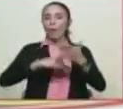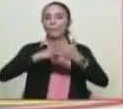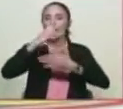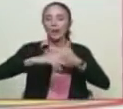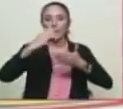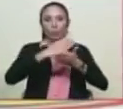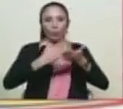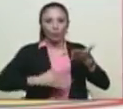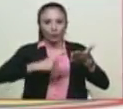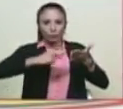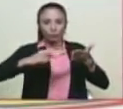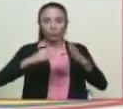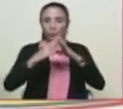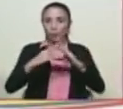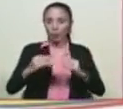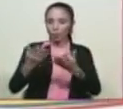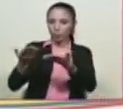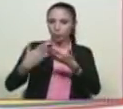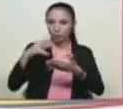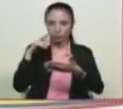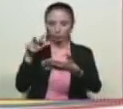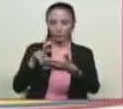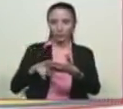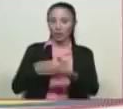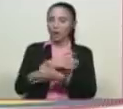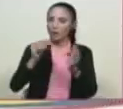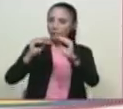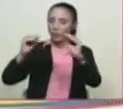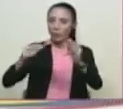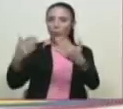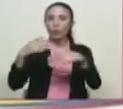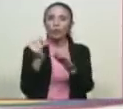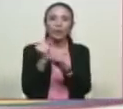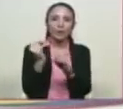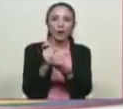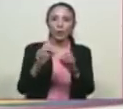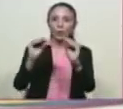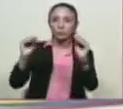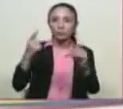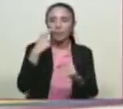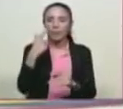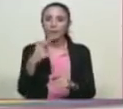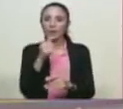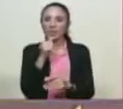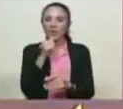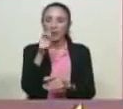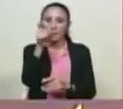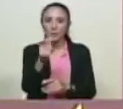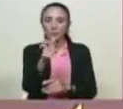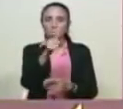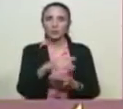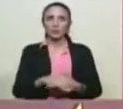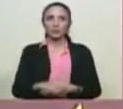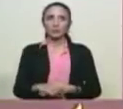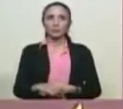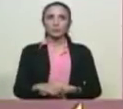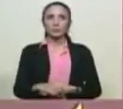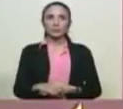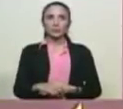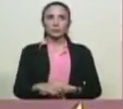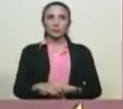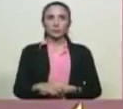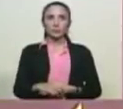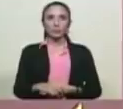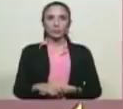colectivos y llame a los trabajadores con una lupa para ver los módulos, el